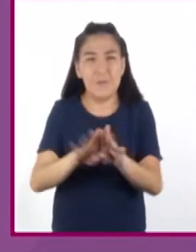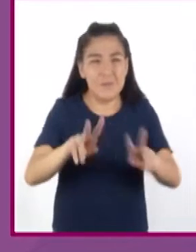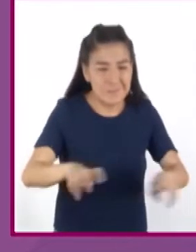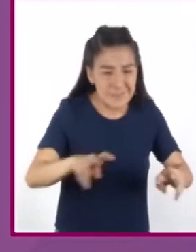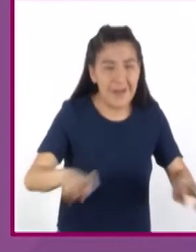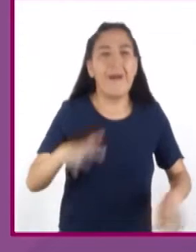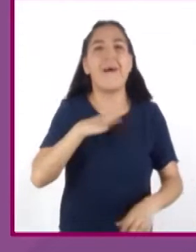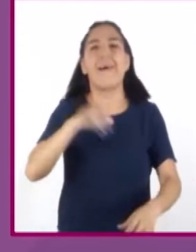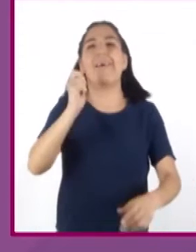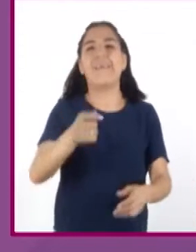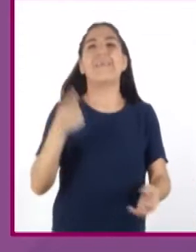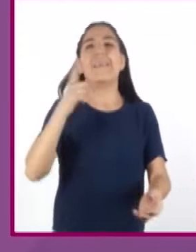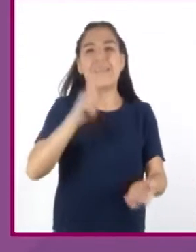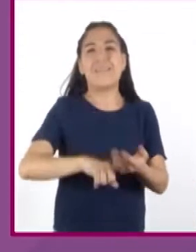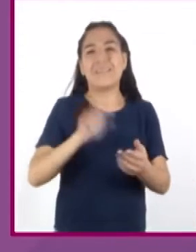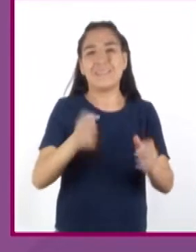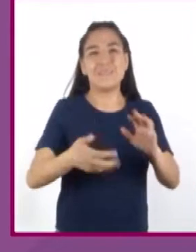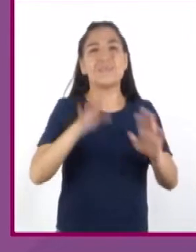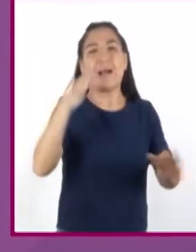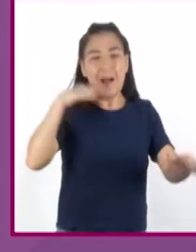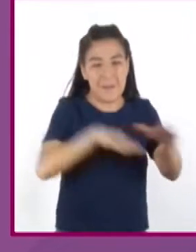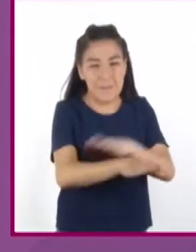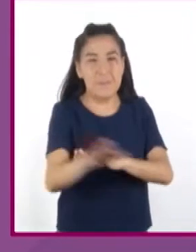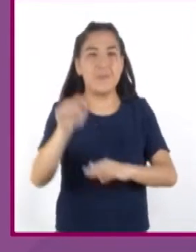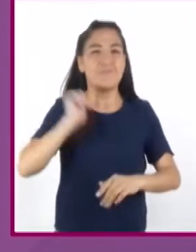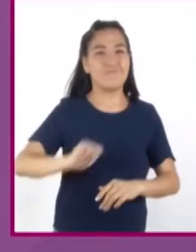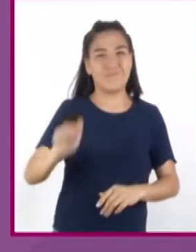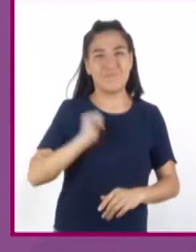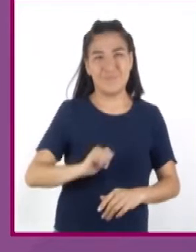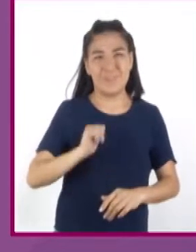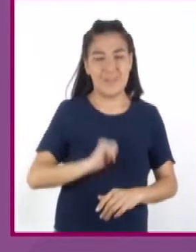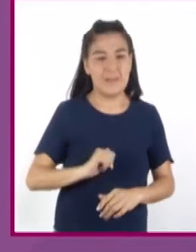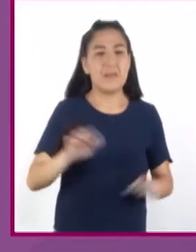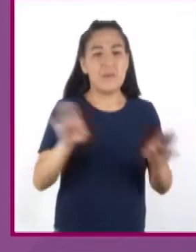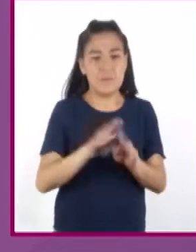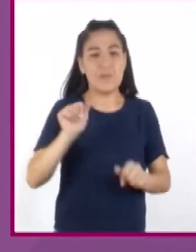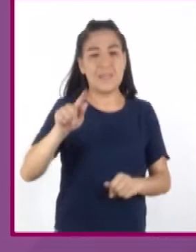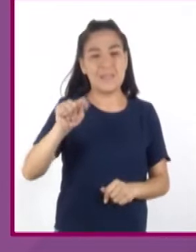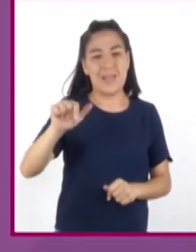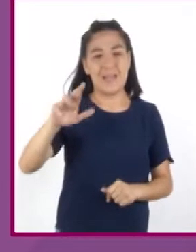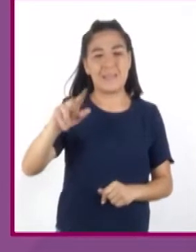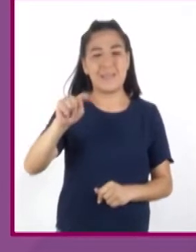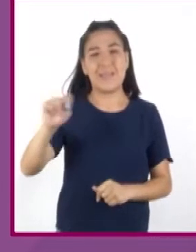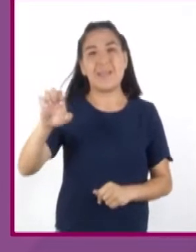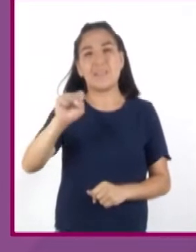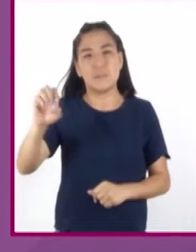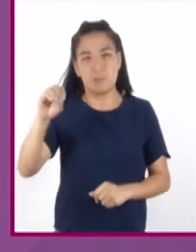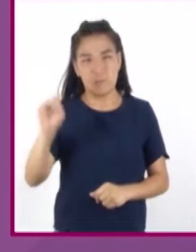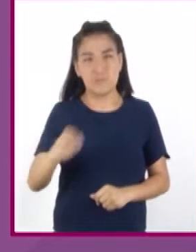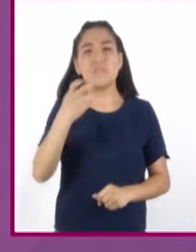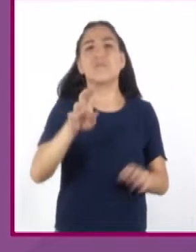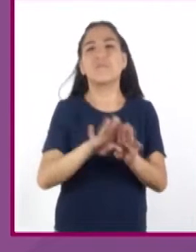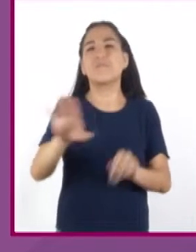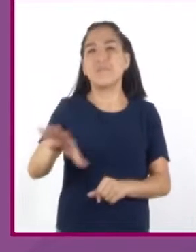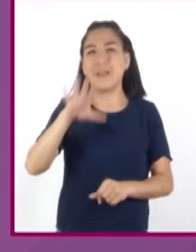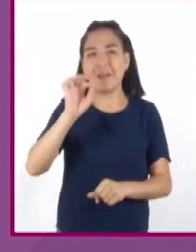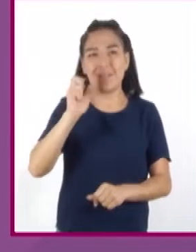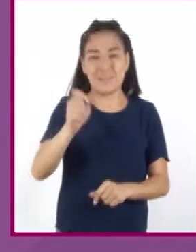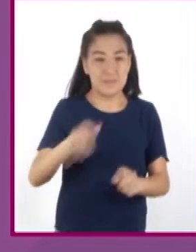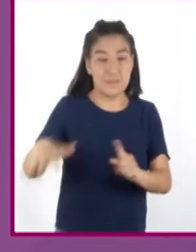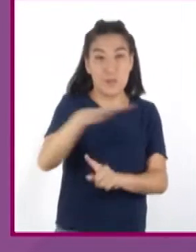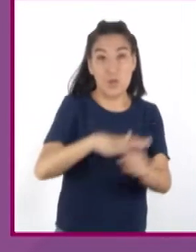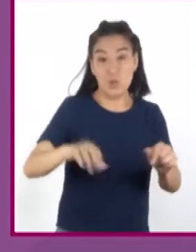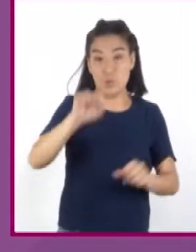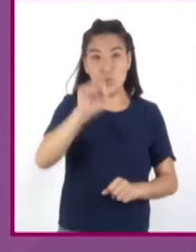cerámica. Se habla también de otro grupo, que son los tartesos. Se conocen rasgos de escritura de esta comunidad porque se han encontrado estelas al